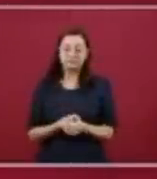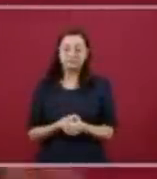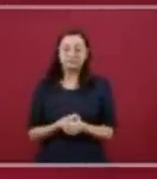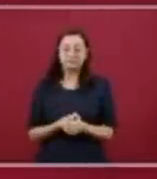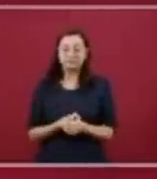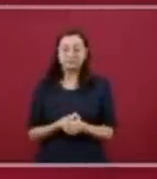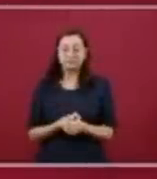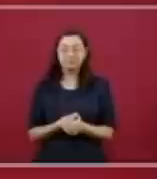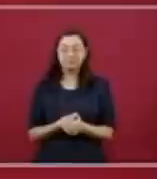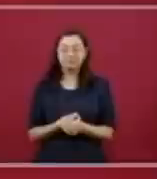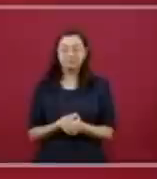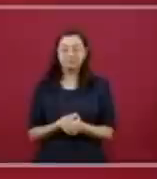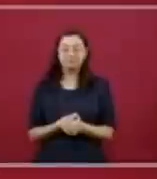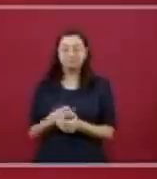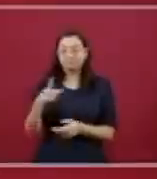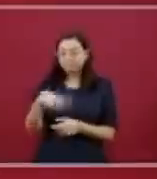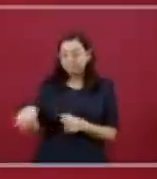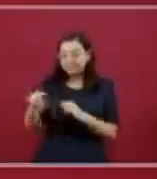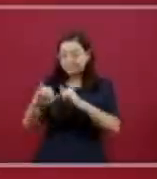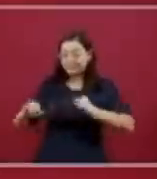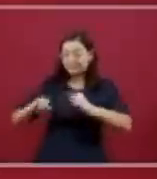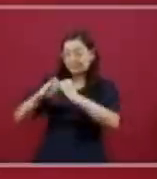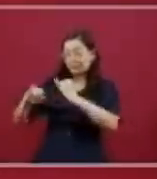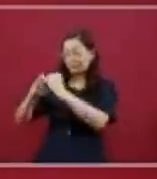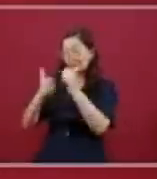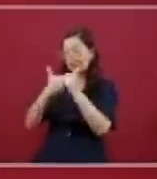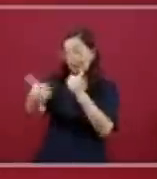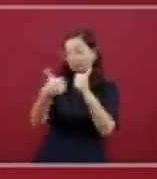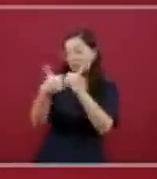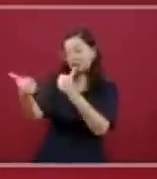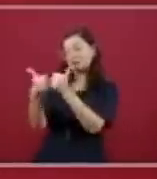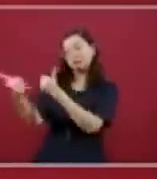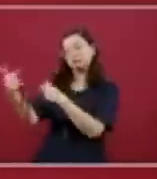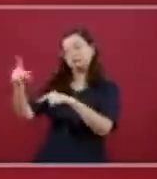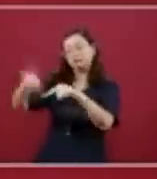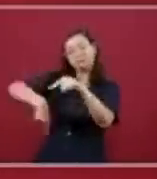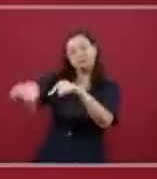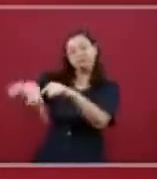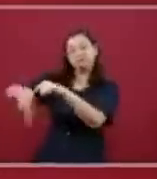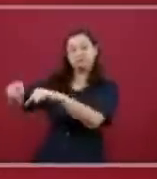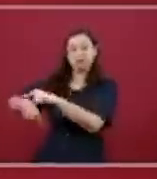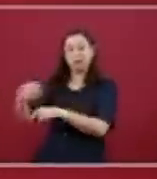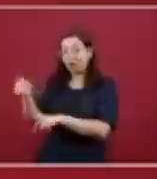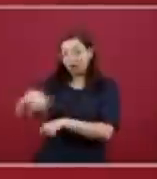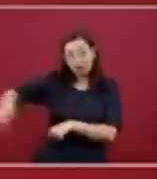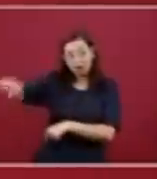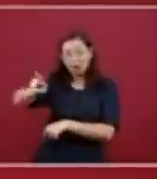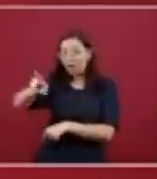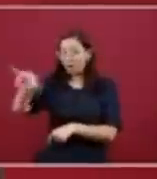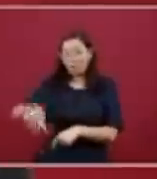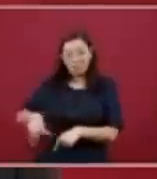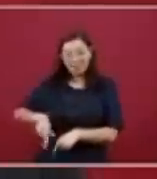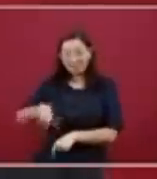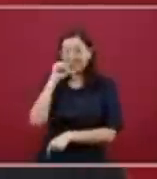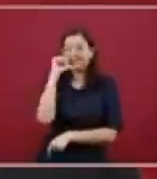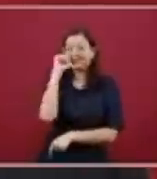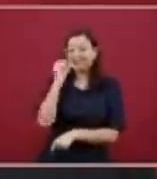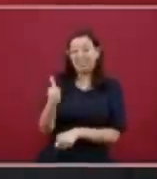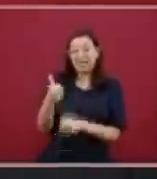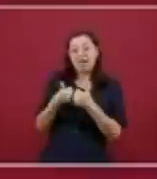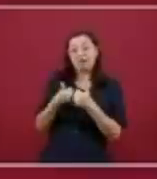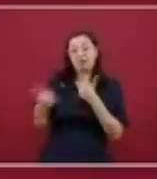todos estos organismos que son onerosos,